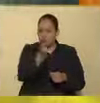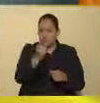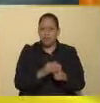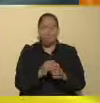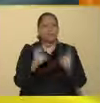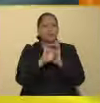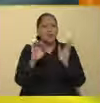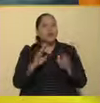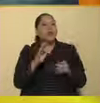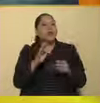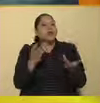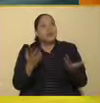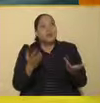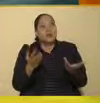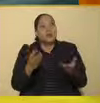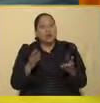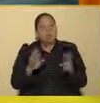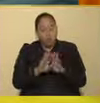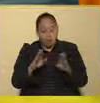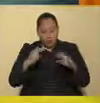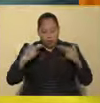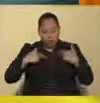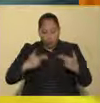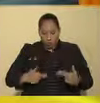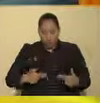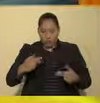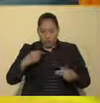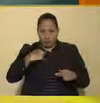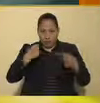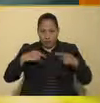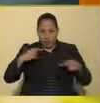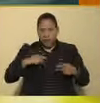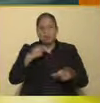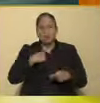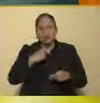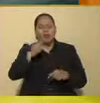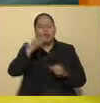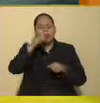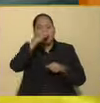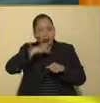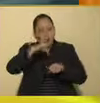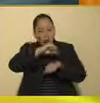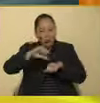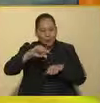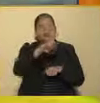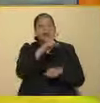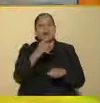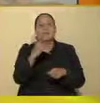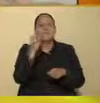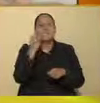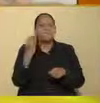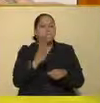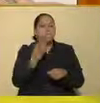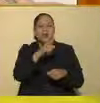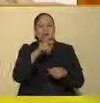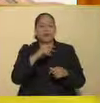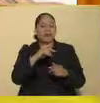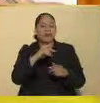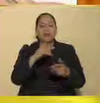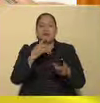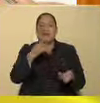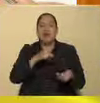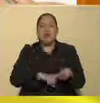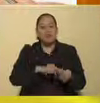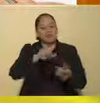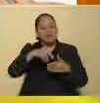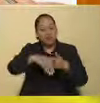es la trascendencia para un ser humano hacerse pues una cirugía mal hecha que te cambia la vida? O sea, claro. Aquí